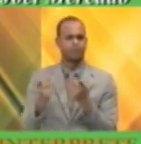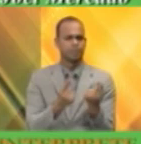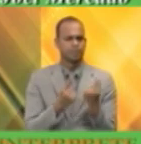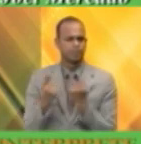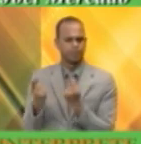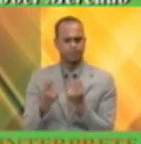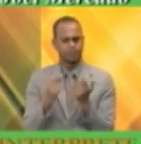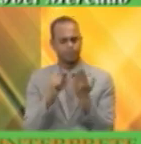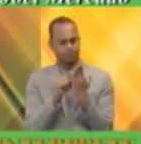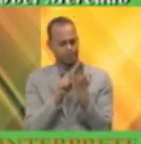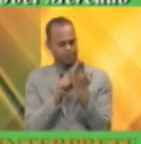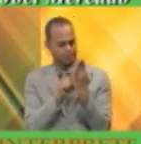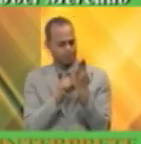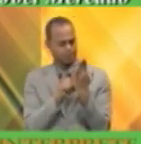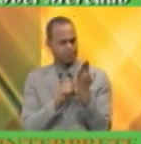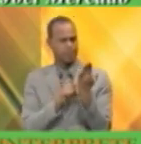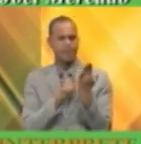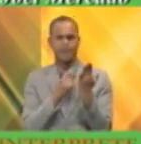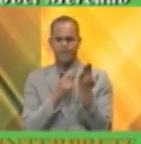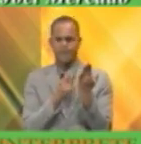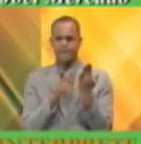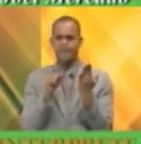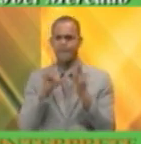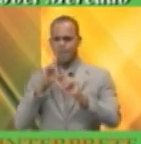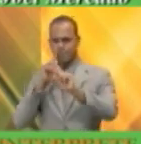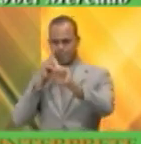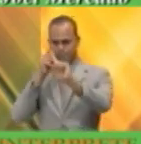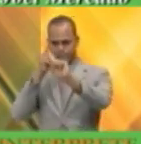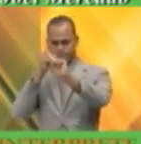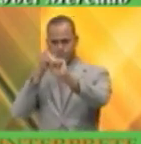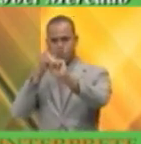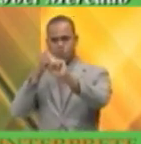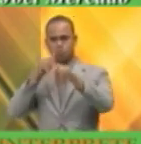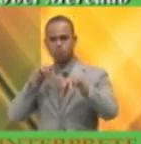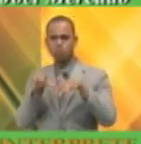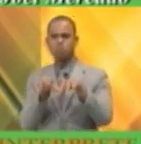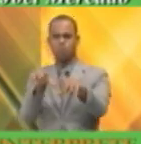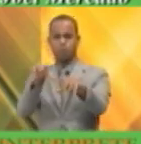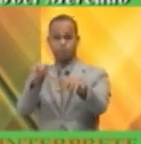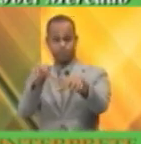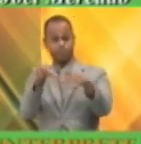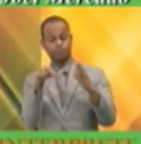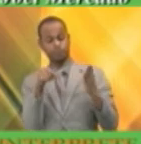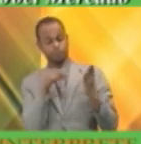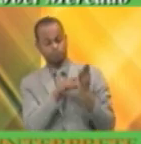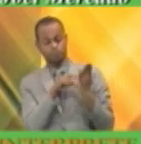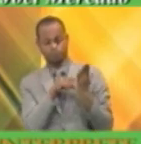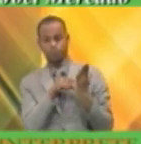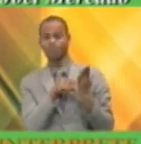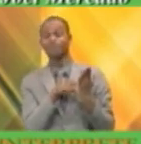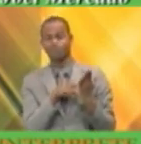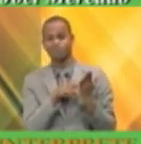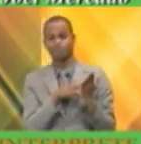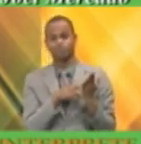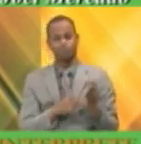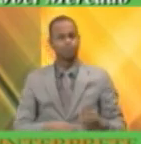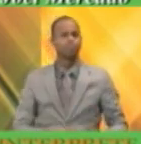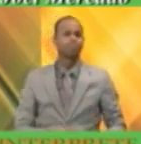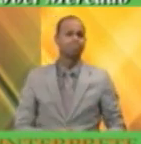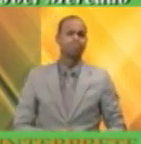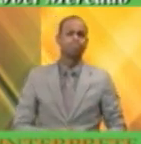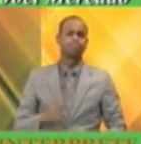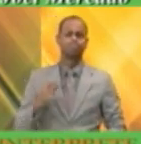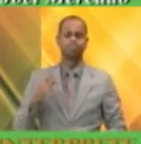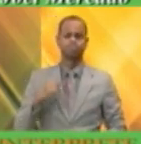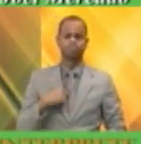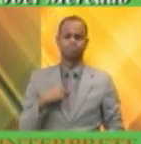nosotros realmente tenemos proyectado hacia el futuro. Evidentemente que yo